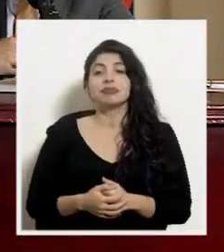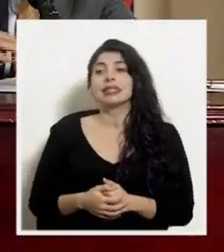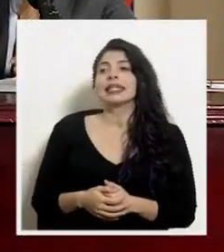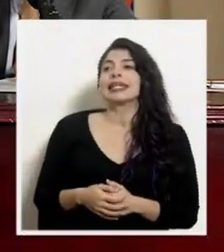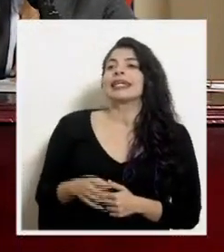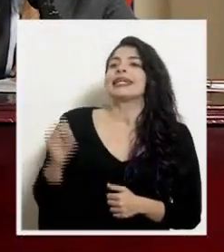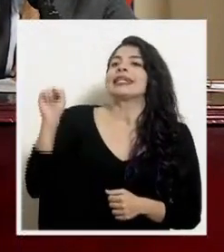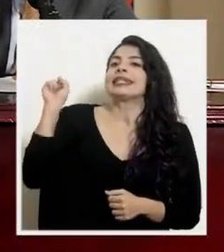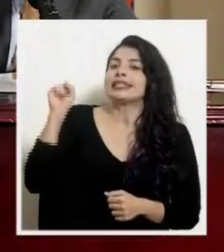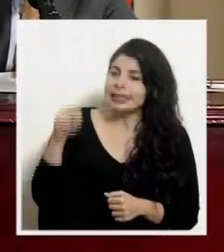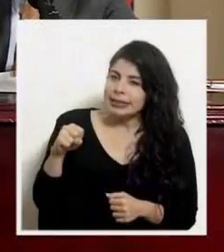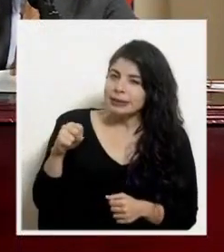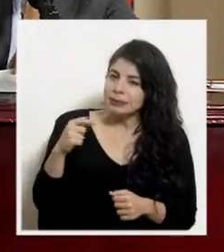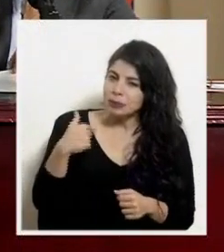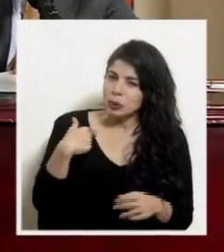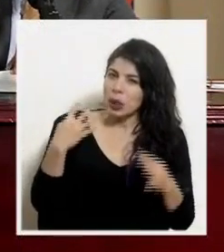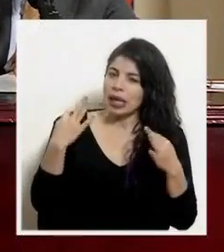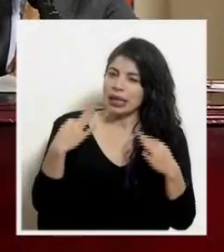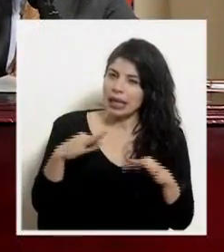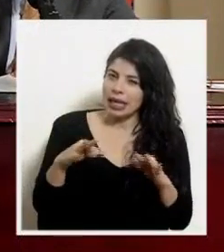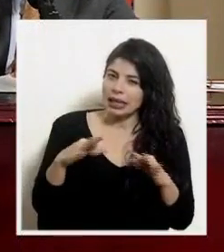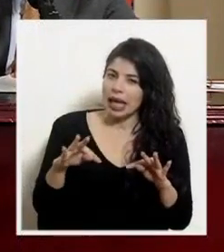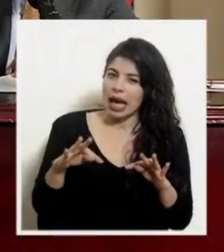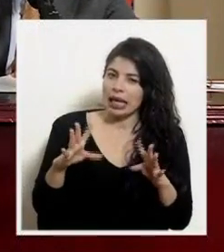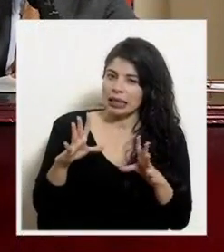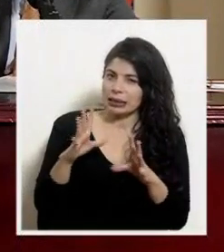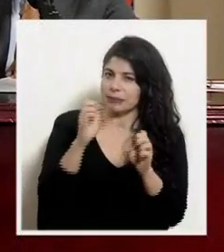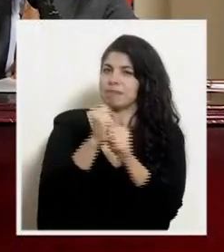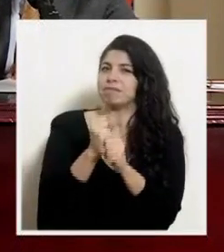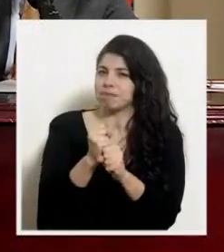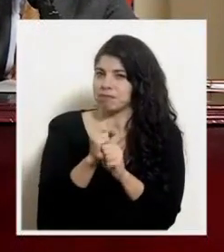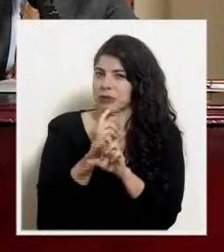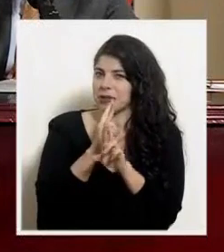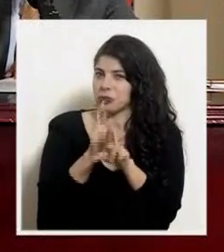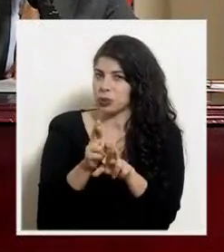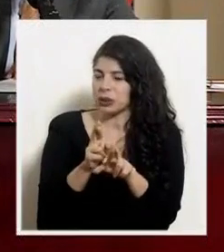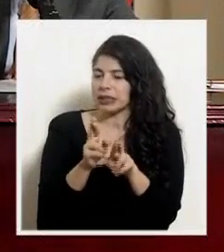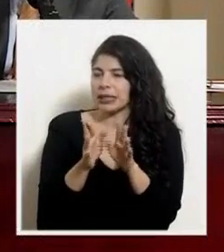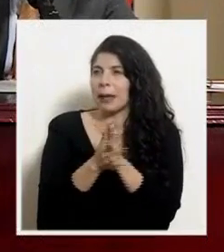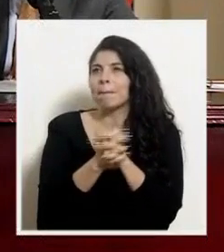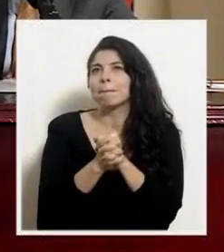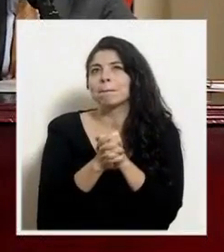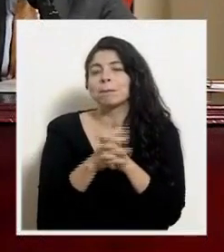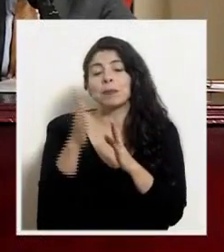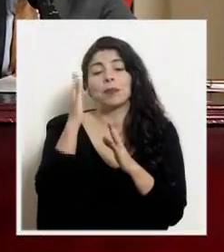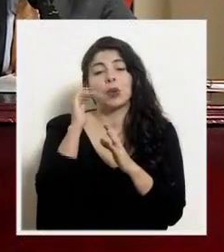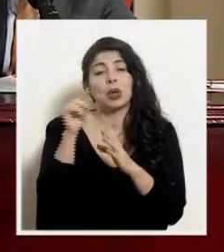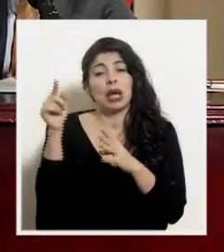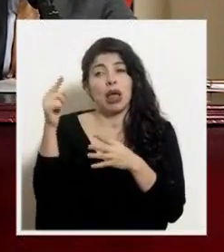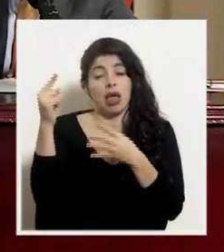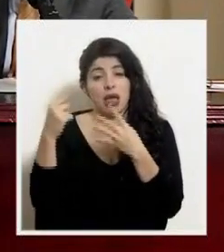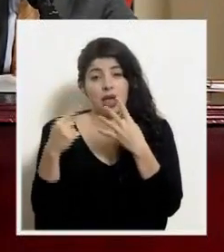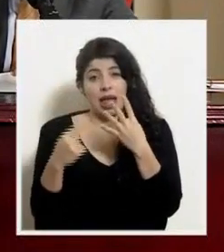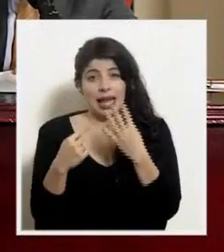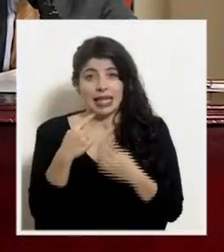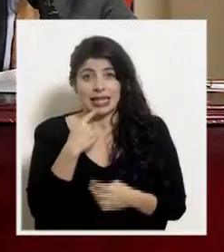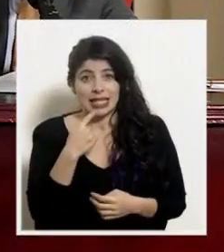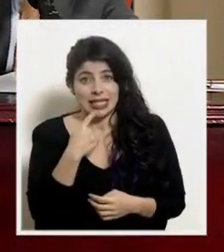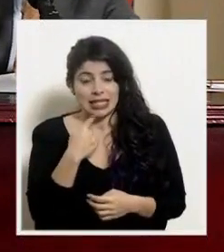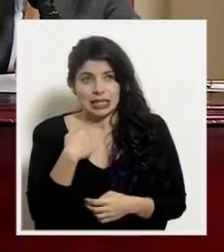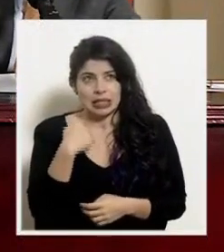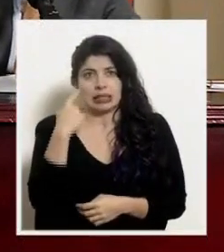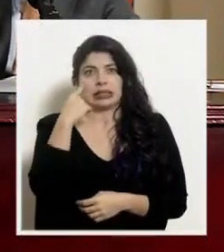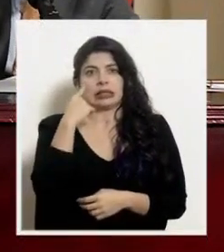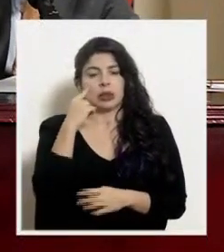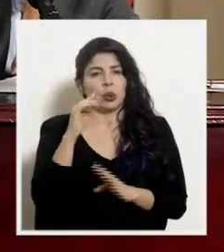Sí, voy a tratar de ser muy sucinto en la respuesta porque se hacen aseveraciones que me parece